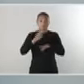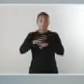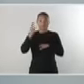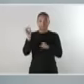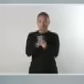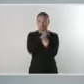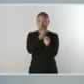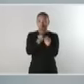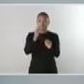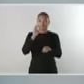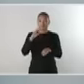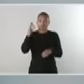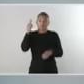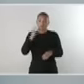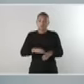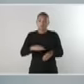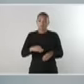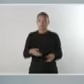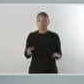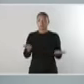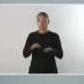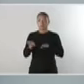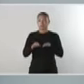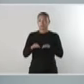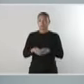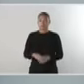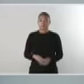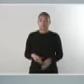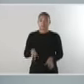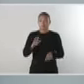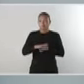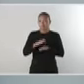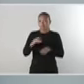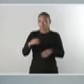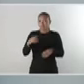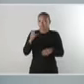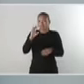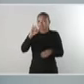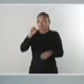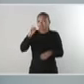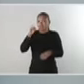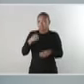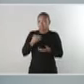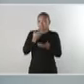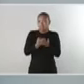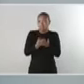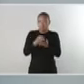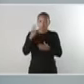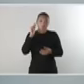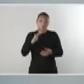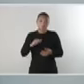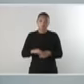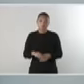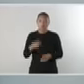y nos va a agravar la crisis económica por eso nosotros proponemos que nuestros próximos 120